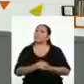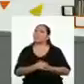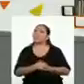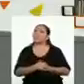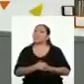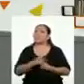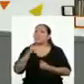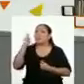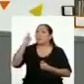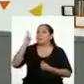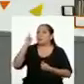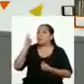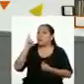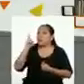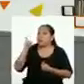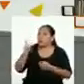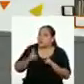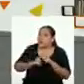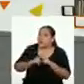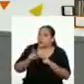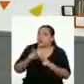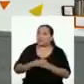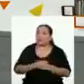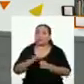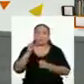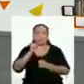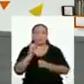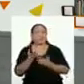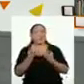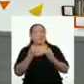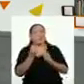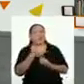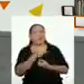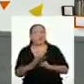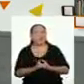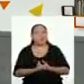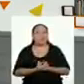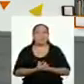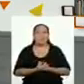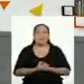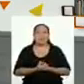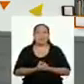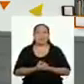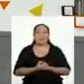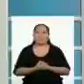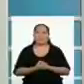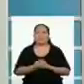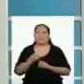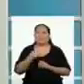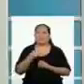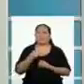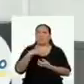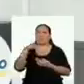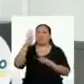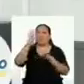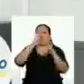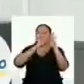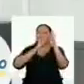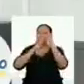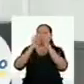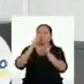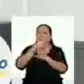Profe Daisy, ¿está ahí? Aquí ando. ¿Cómo estás, Yeremis? Ando muy preocupada.